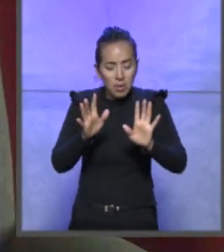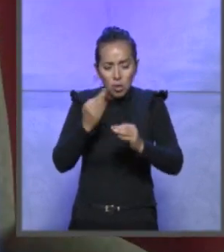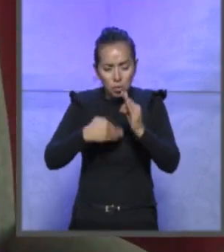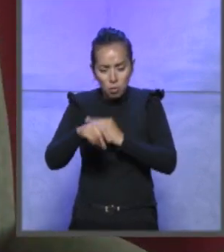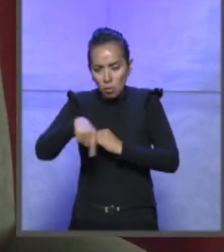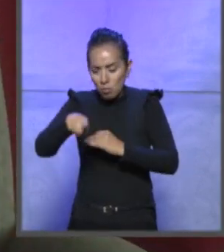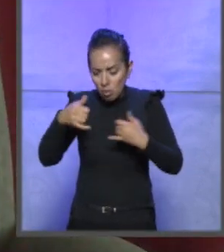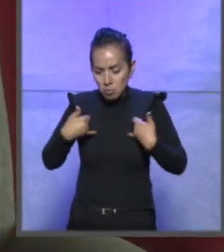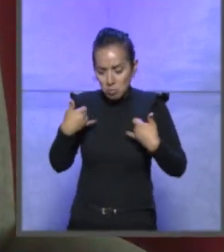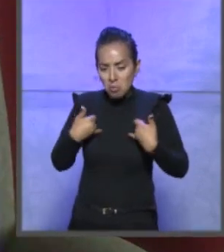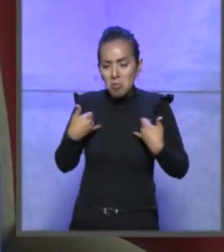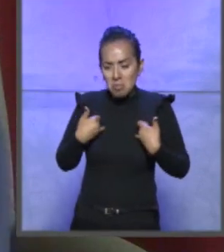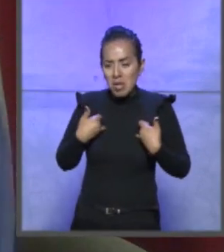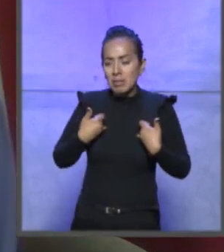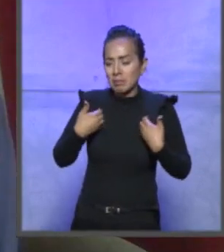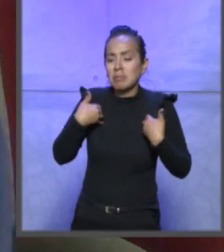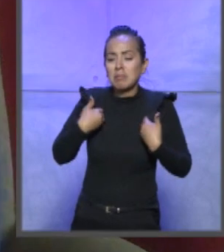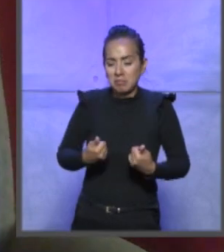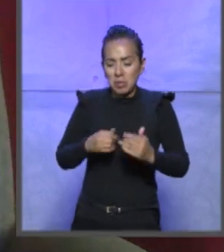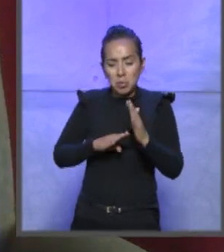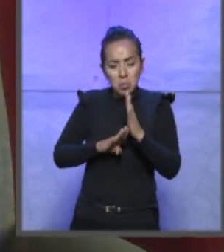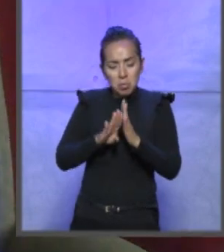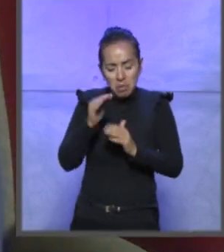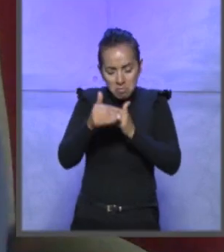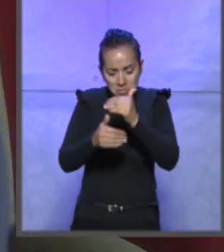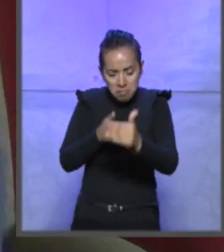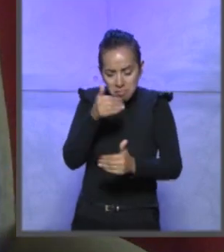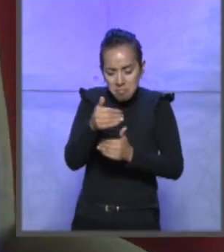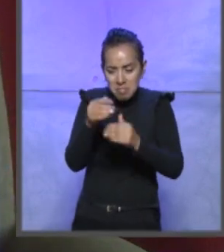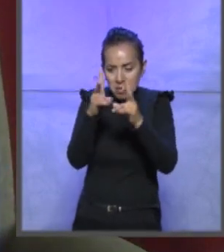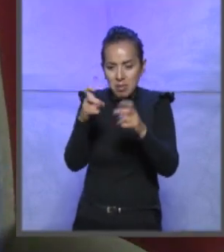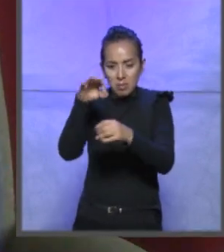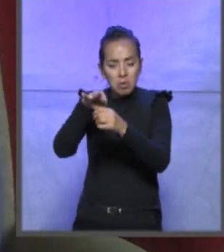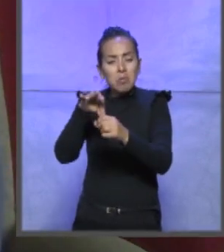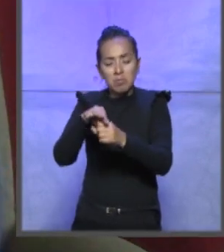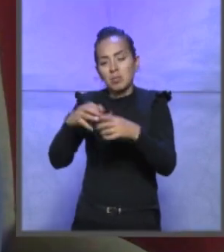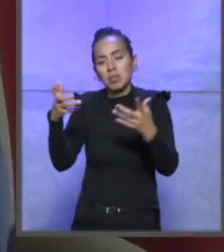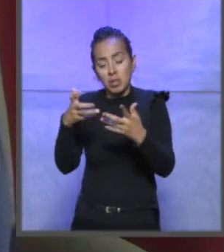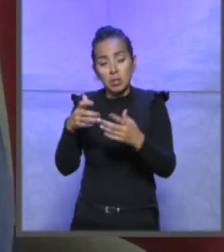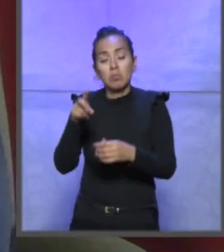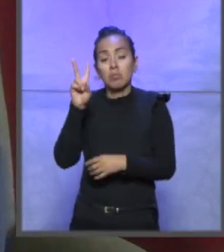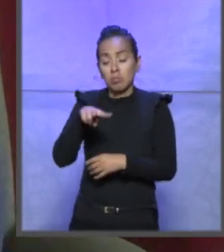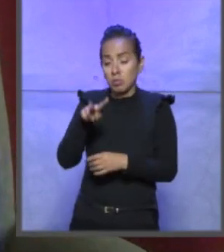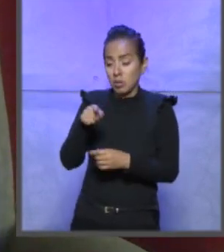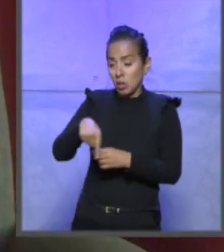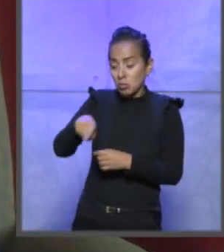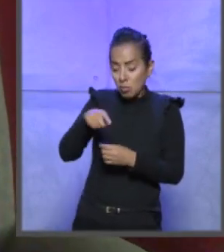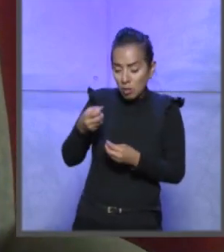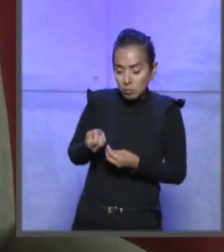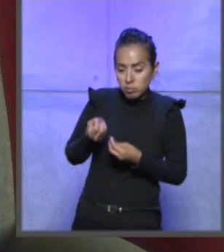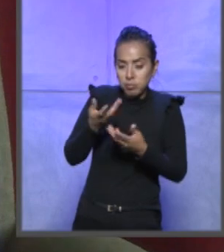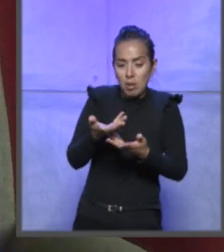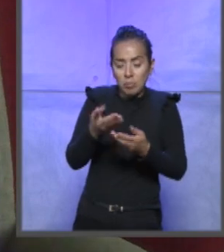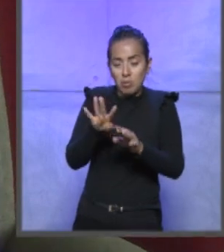los jóvenes que están aquí, de los avances que en materia electoral se han realizado, realmente son importantísimas las aportaciones